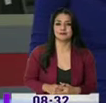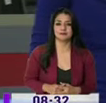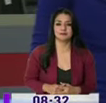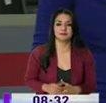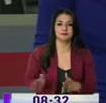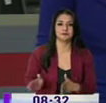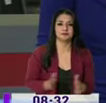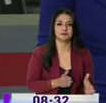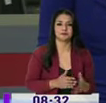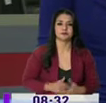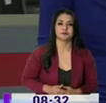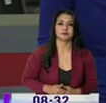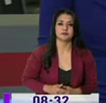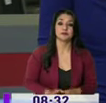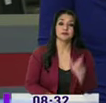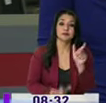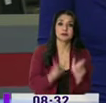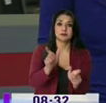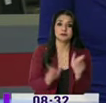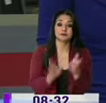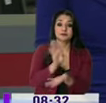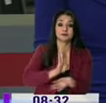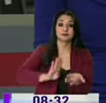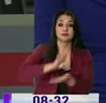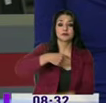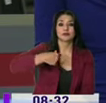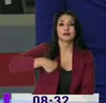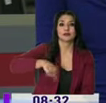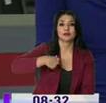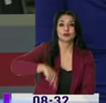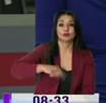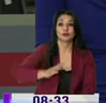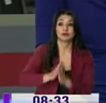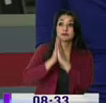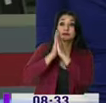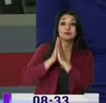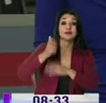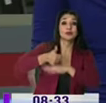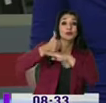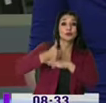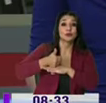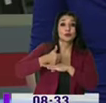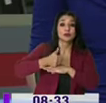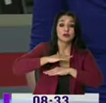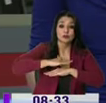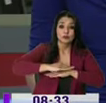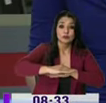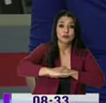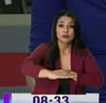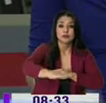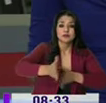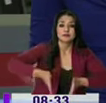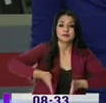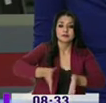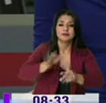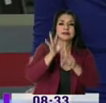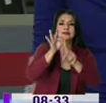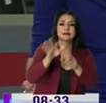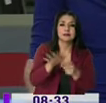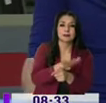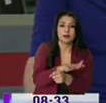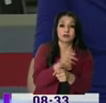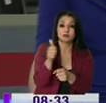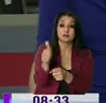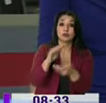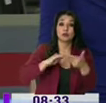ahora les contamos que los moradores del sector de quitumbe solicitan a las autoridades competentes del valle o inmediato de las avenidas principales según la como en